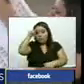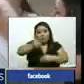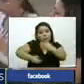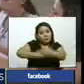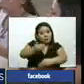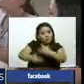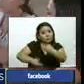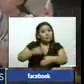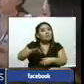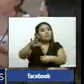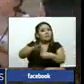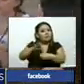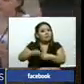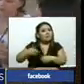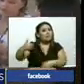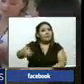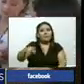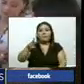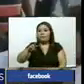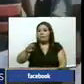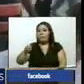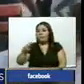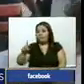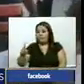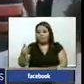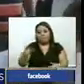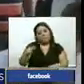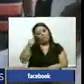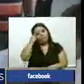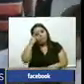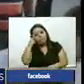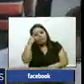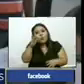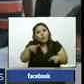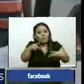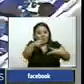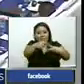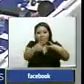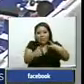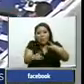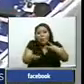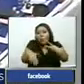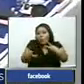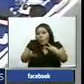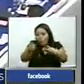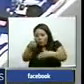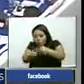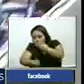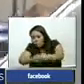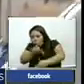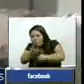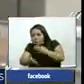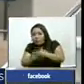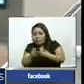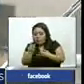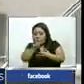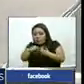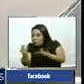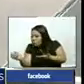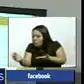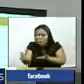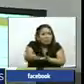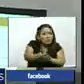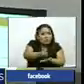y legislativas de 2021 y ya evalúan tres modelos de transmisión y uso de tecnología para el escrutinio